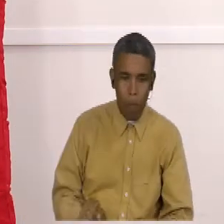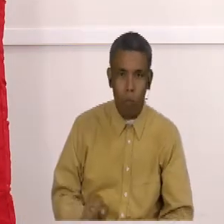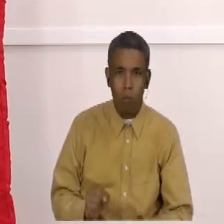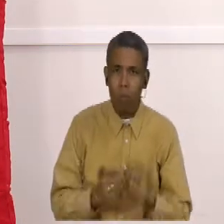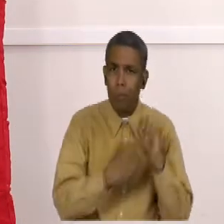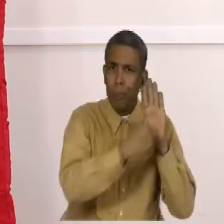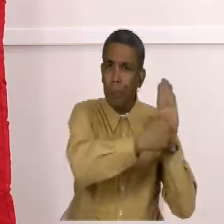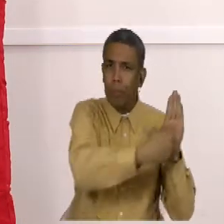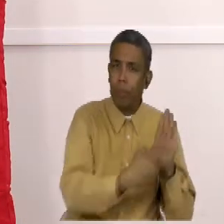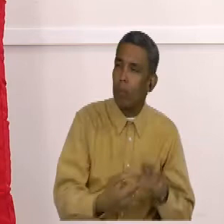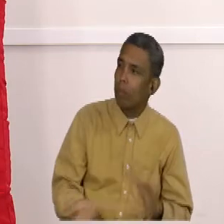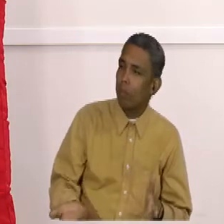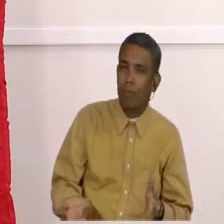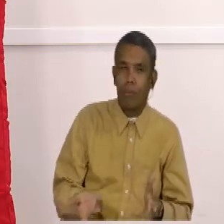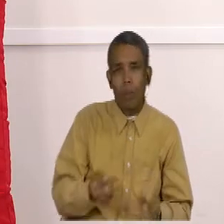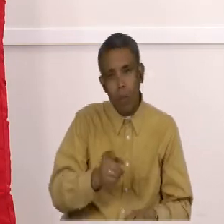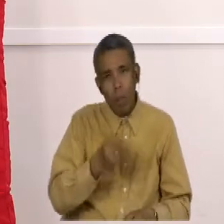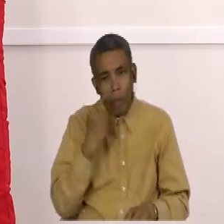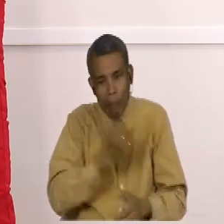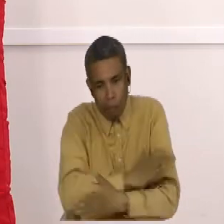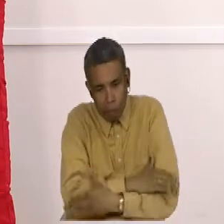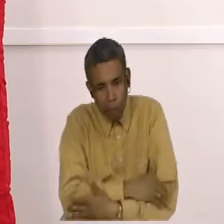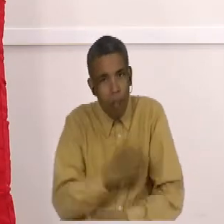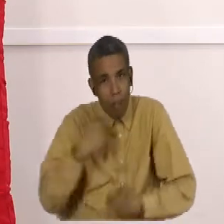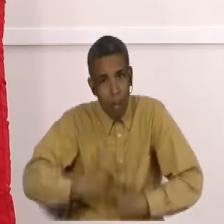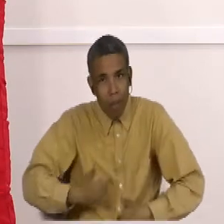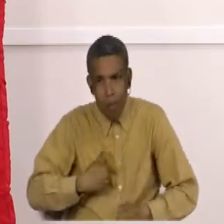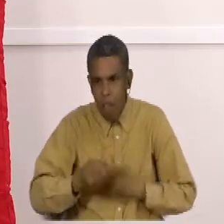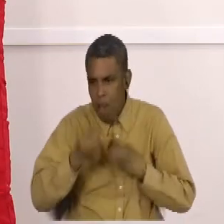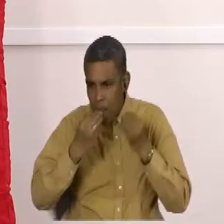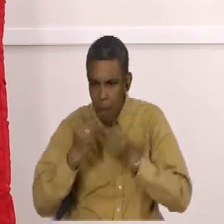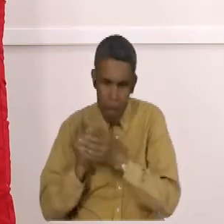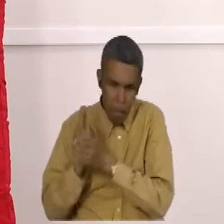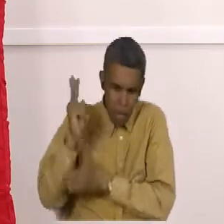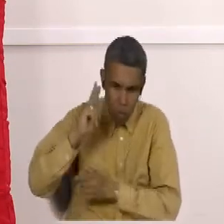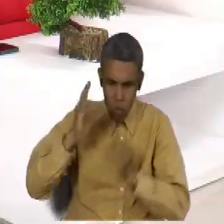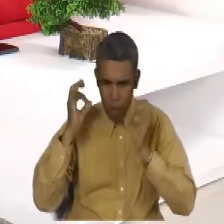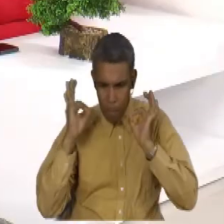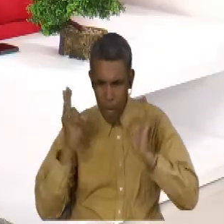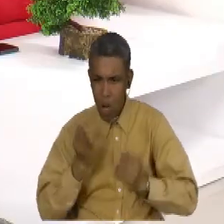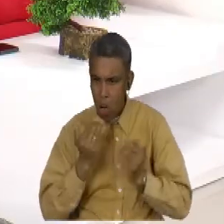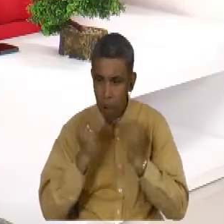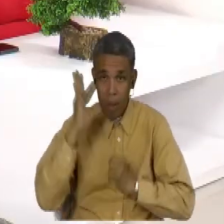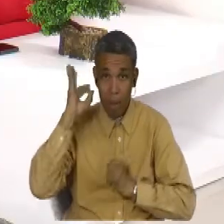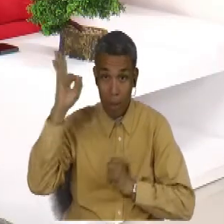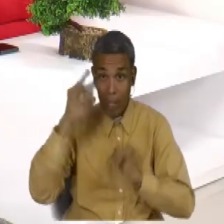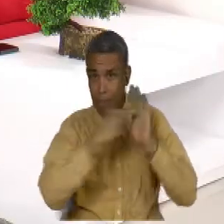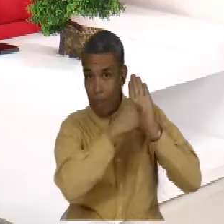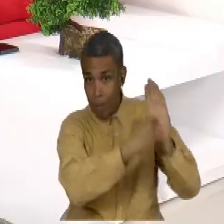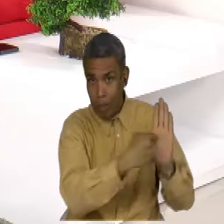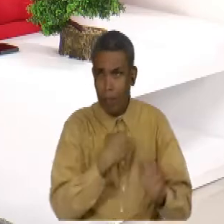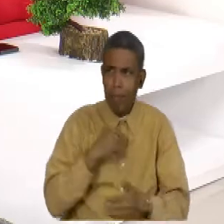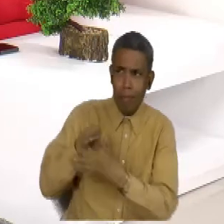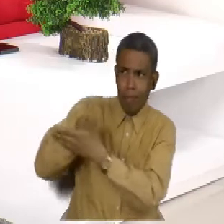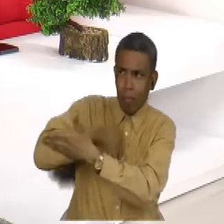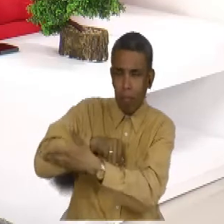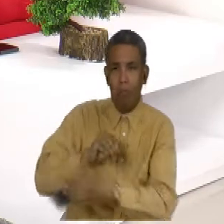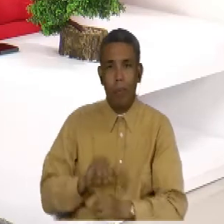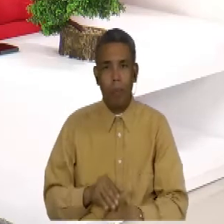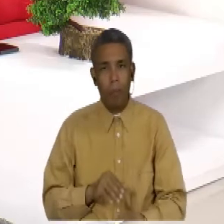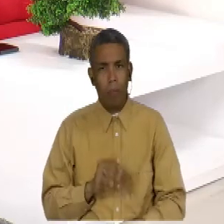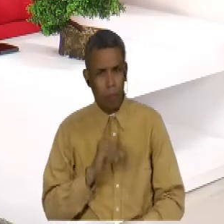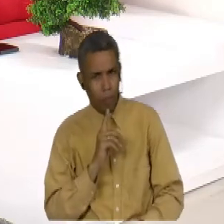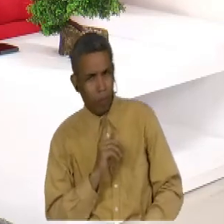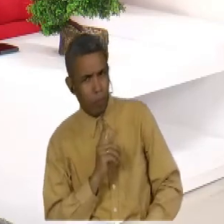como consecuencia de unos papás obesos, a que los hijos también tengan obesidad, sí, padezcan de estamos predispuestos a eso, y prácticamente